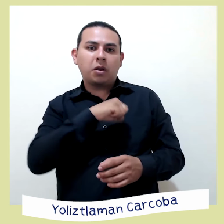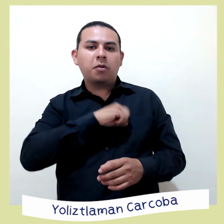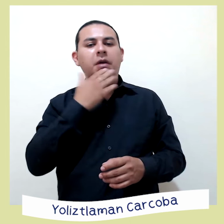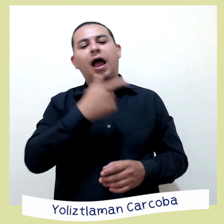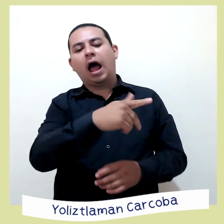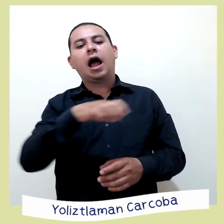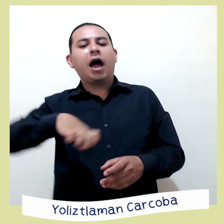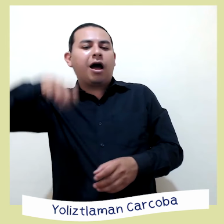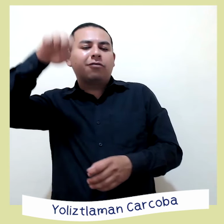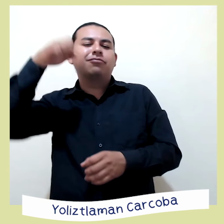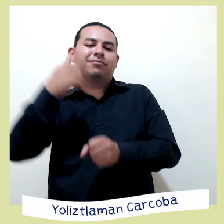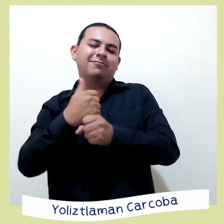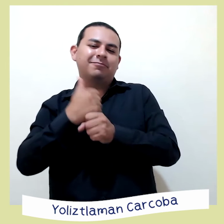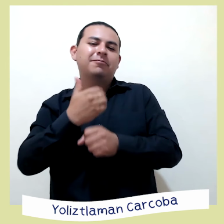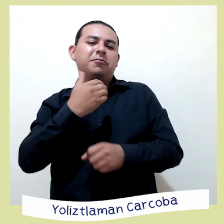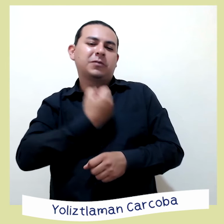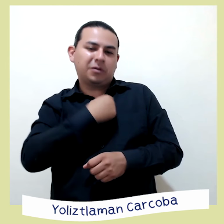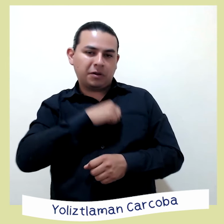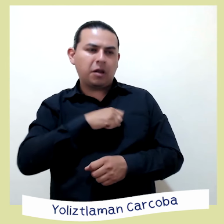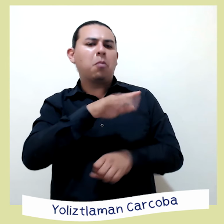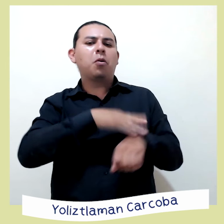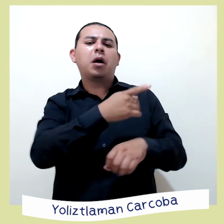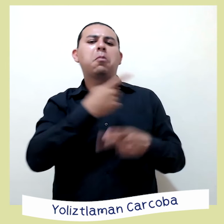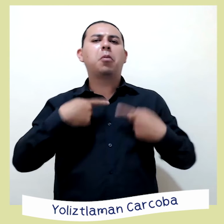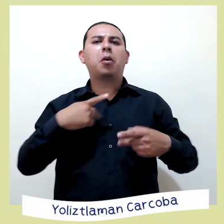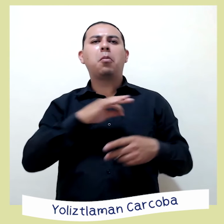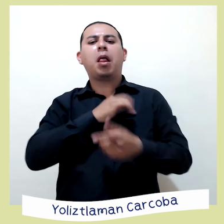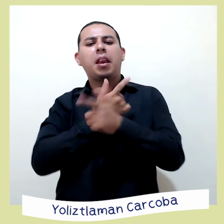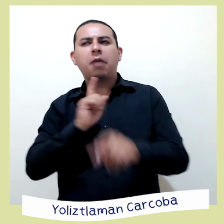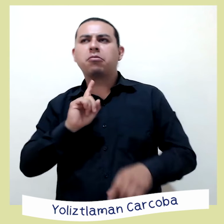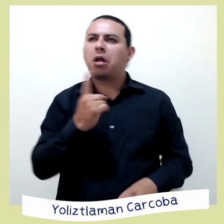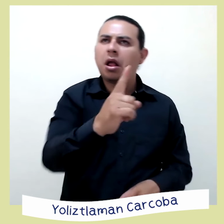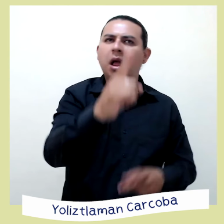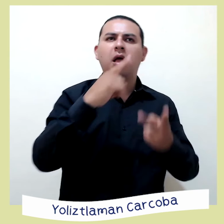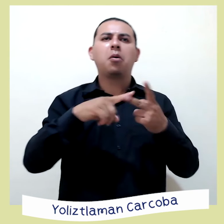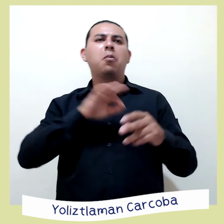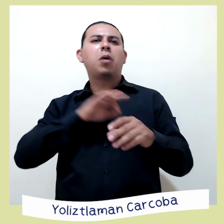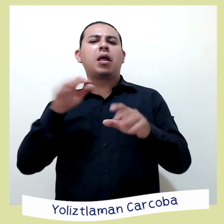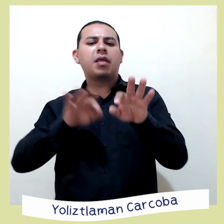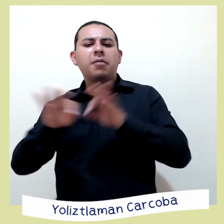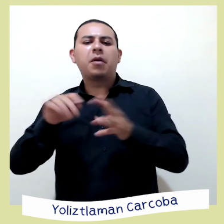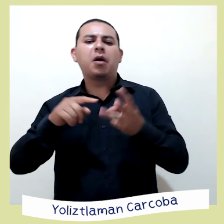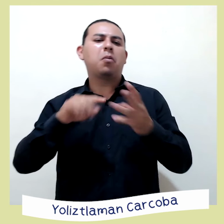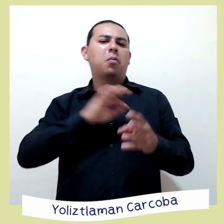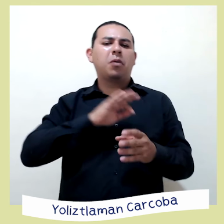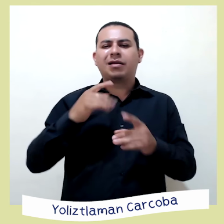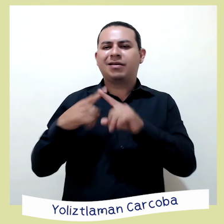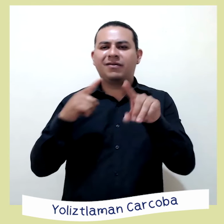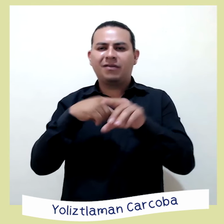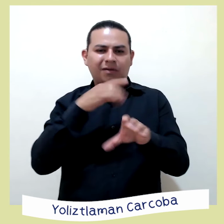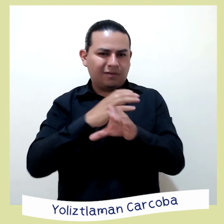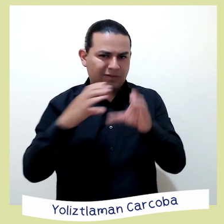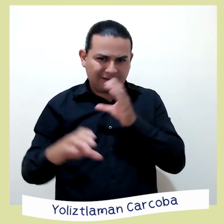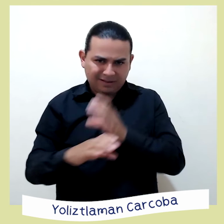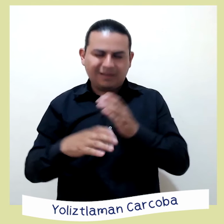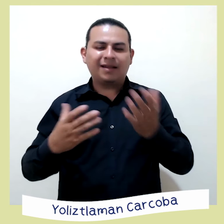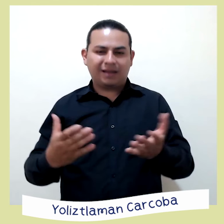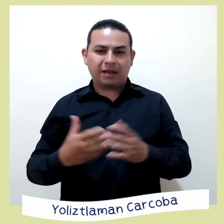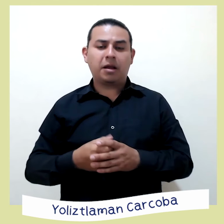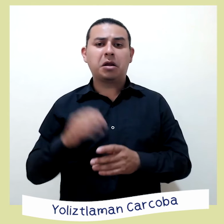cosas de buena salud, sigues desempeñándote con libertad, sigues alcanzando tus objetivos y puedes tener